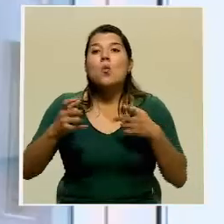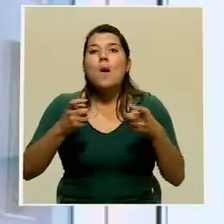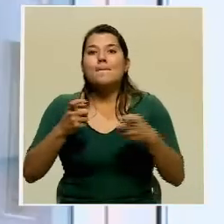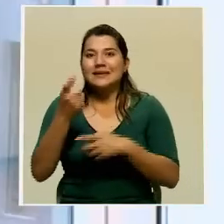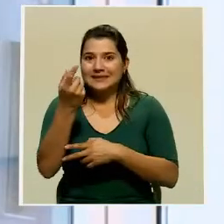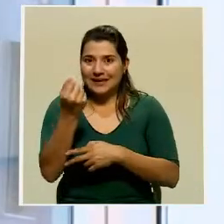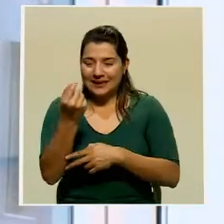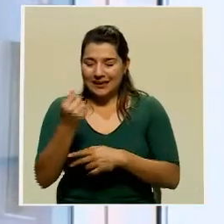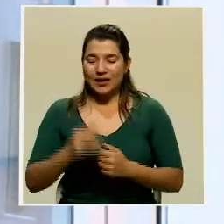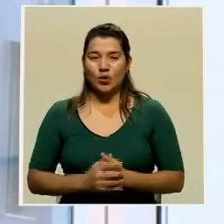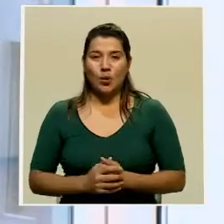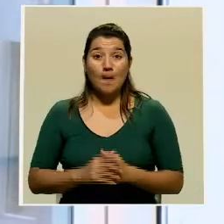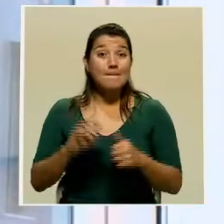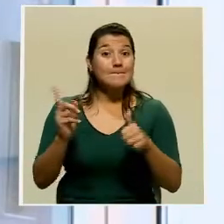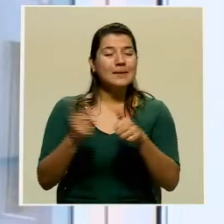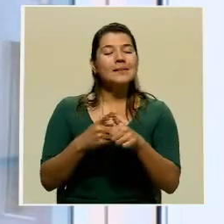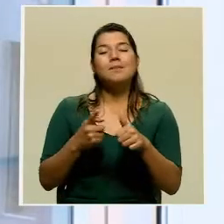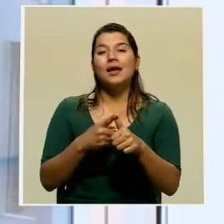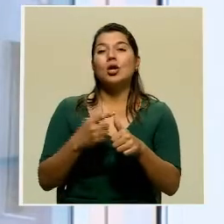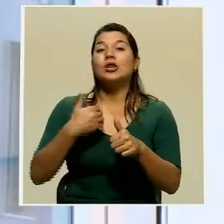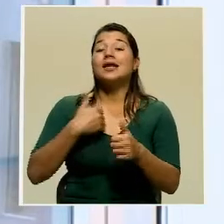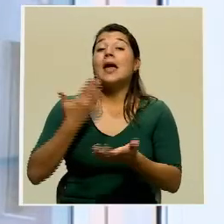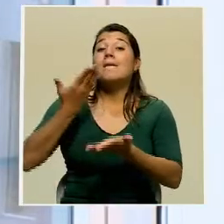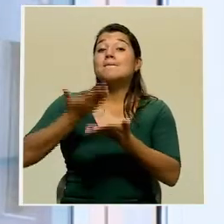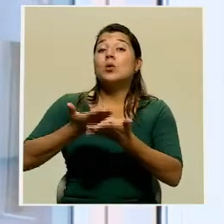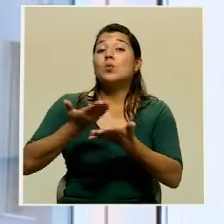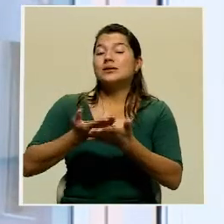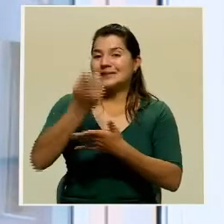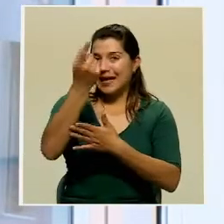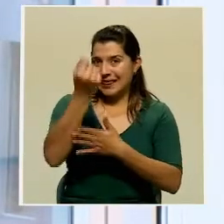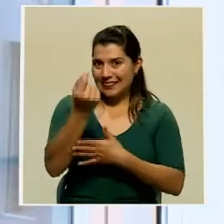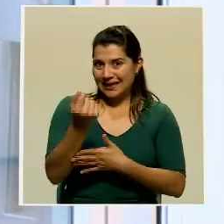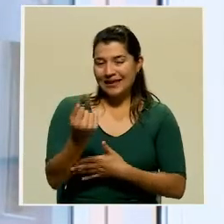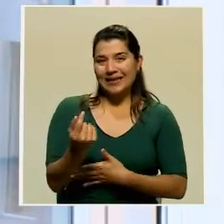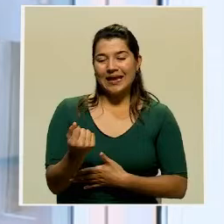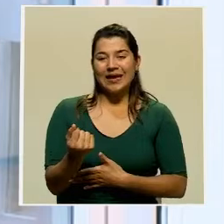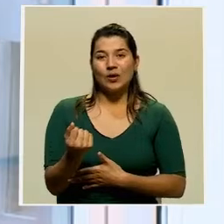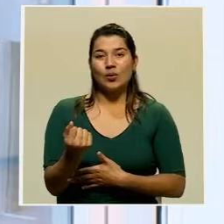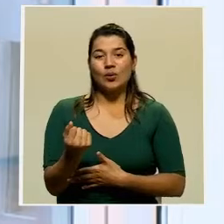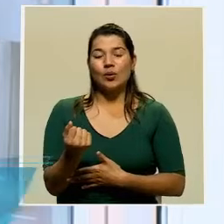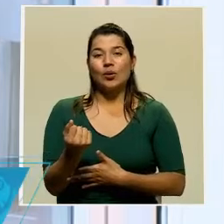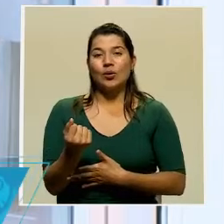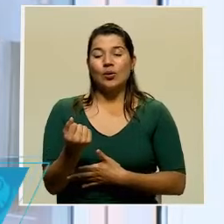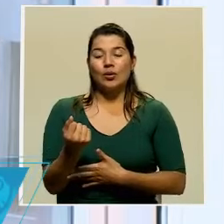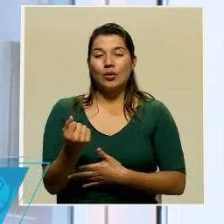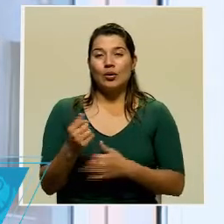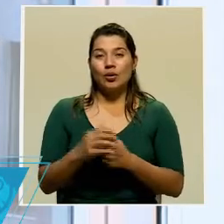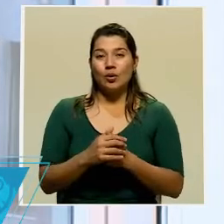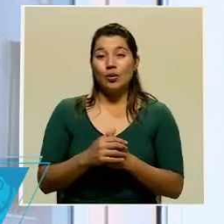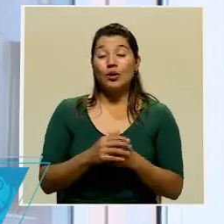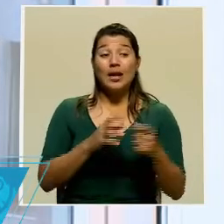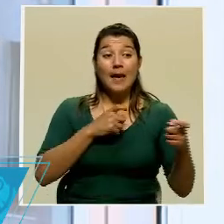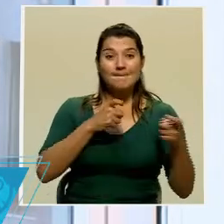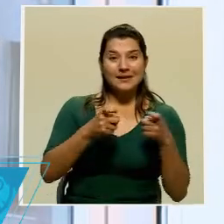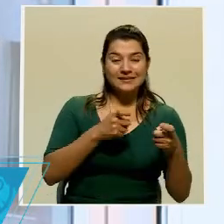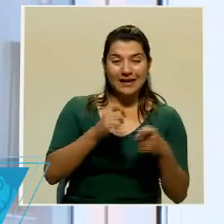Originalmente había estado planteado que los recursos entraran vía un fideicomiso. que iba a administrar el INS no tiene